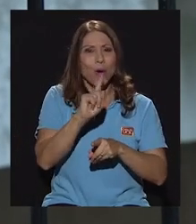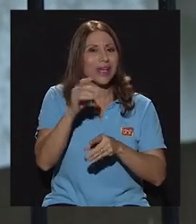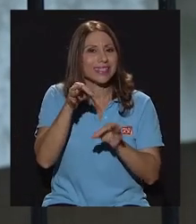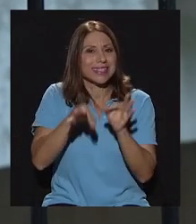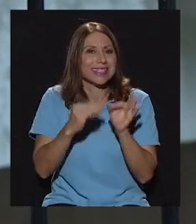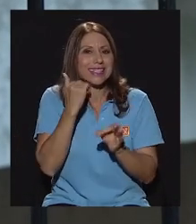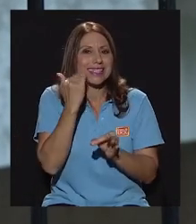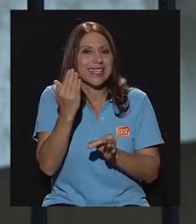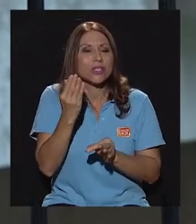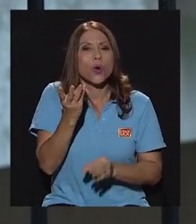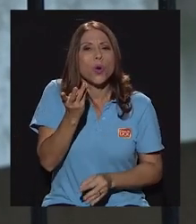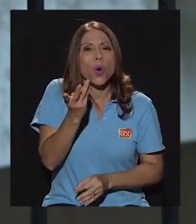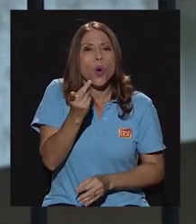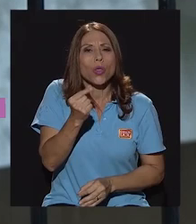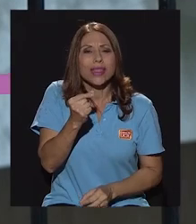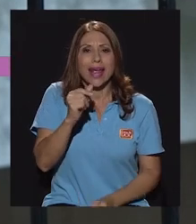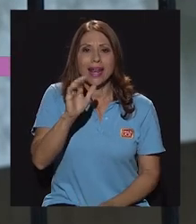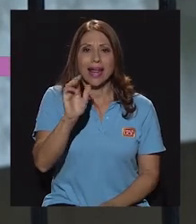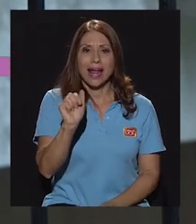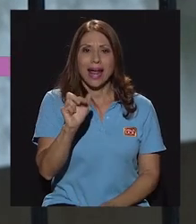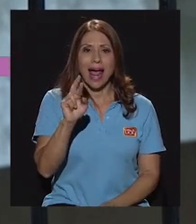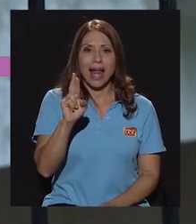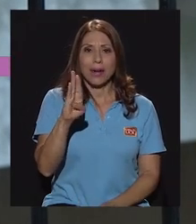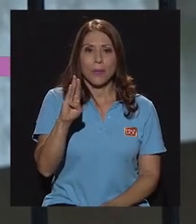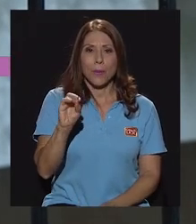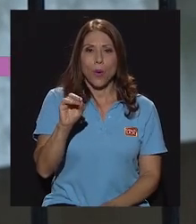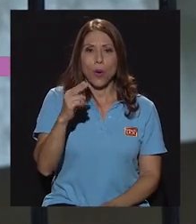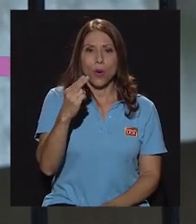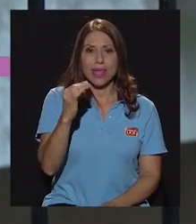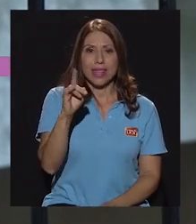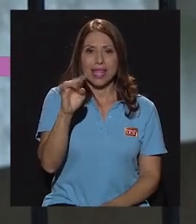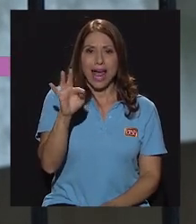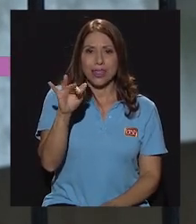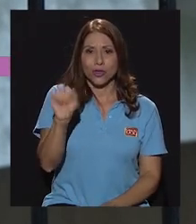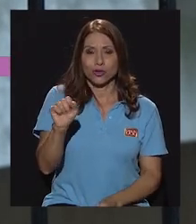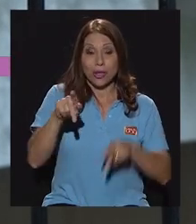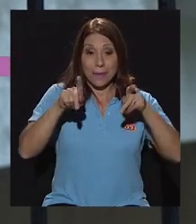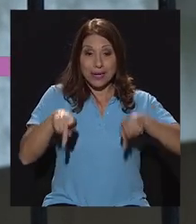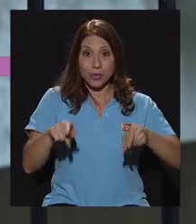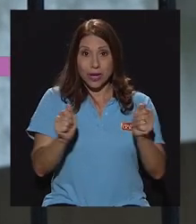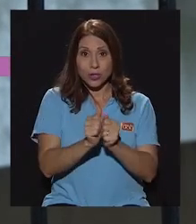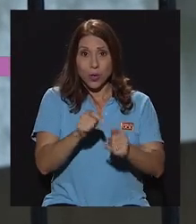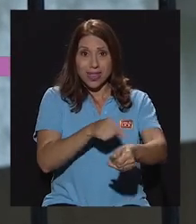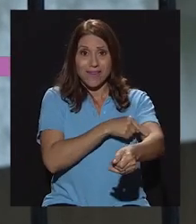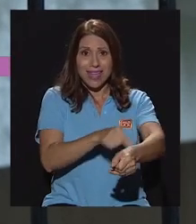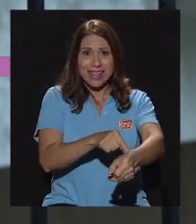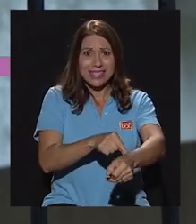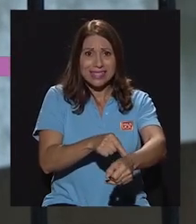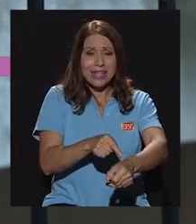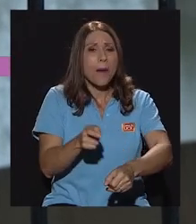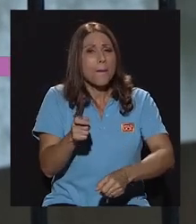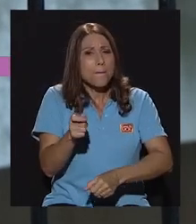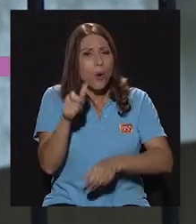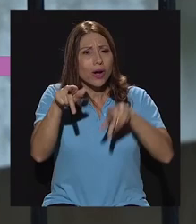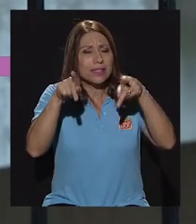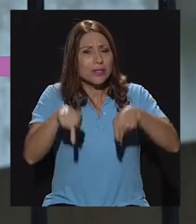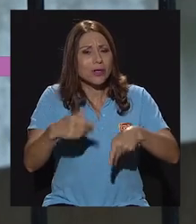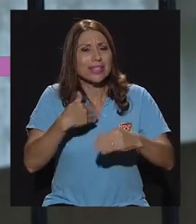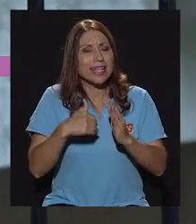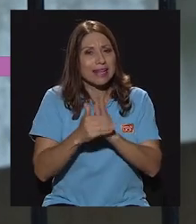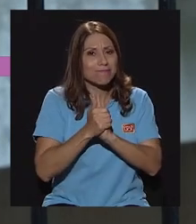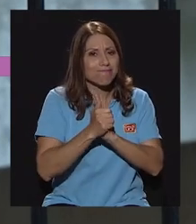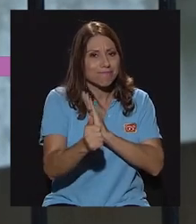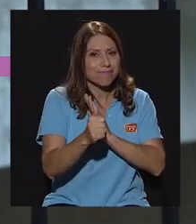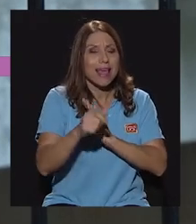carbohidratos. Inclusive son muy pocas las personas con diabetes que tienen esa destreza. Tienen que saber identificar